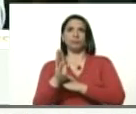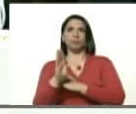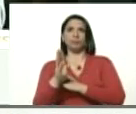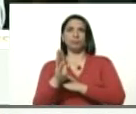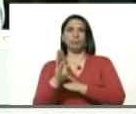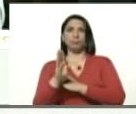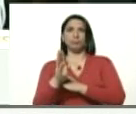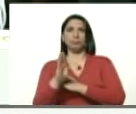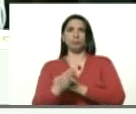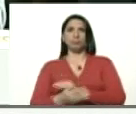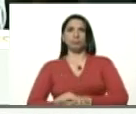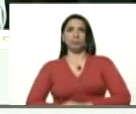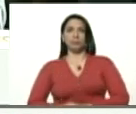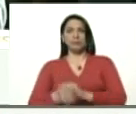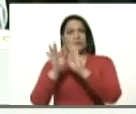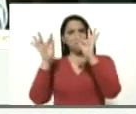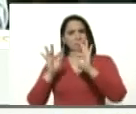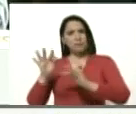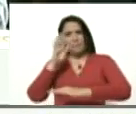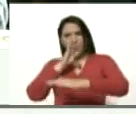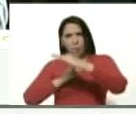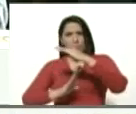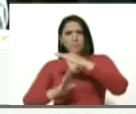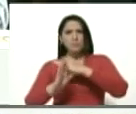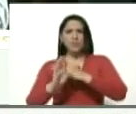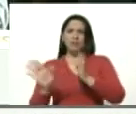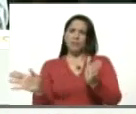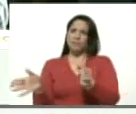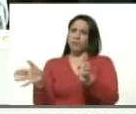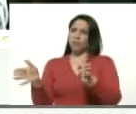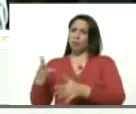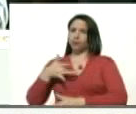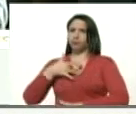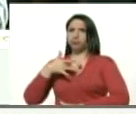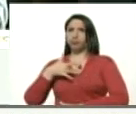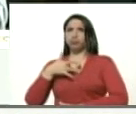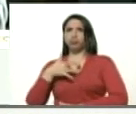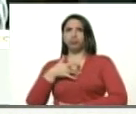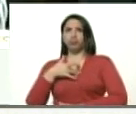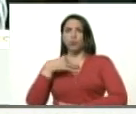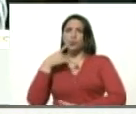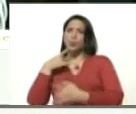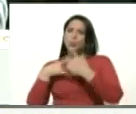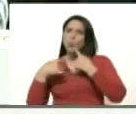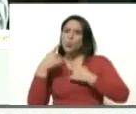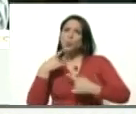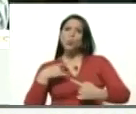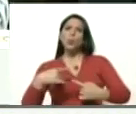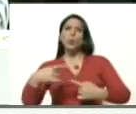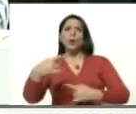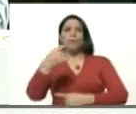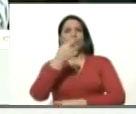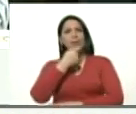bueno, que de manera humilde le fue estimulando esa sensibilidad a los colores, a la belleza,